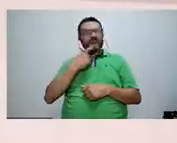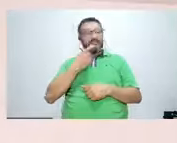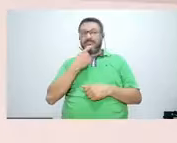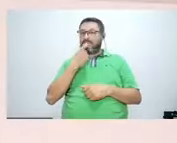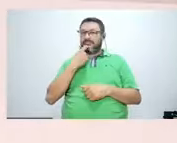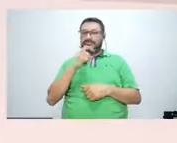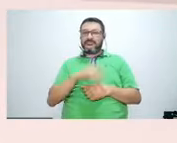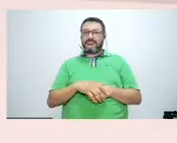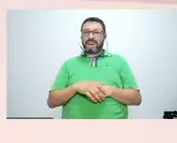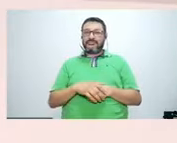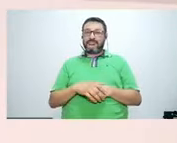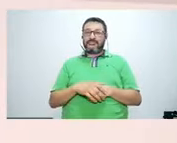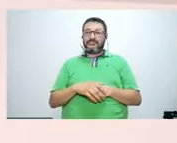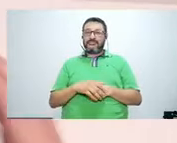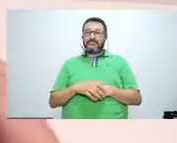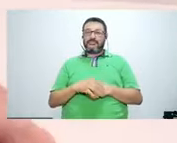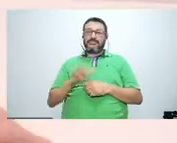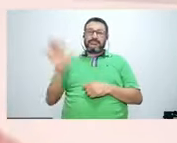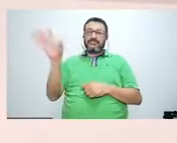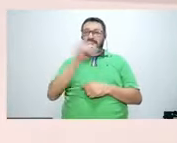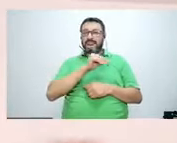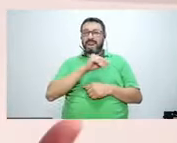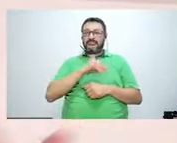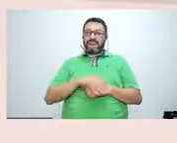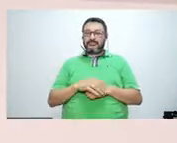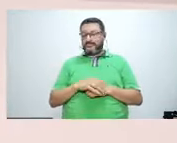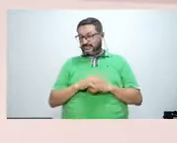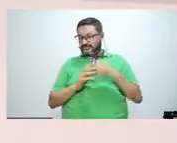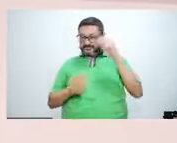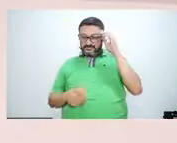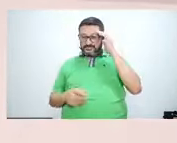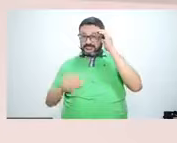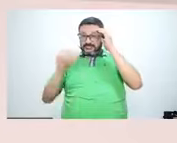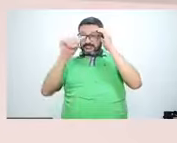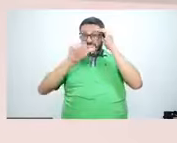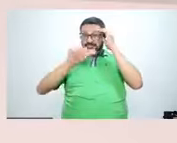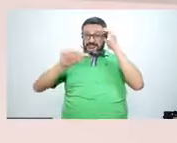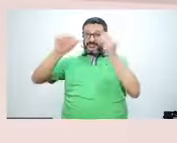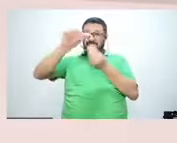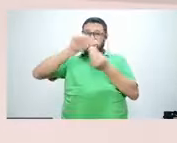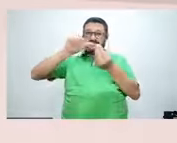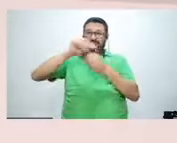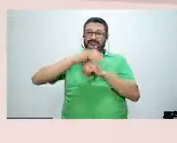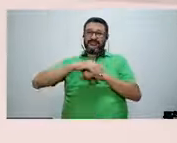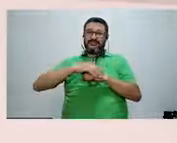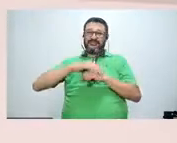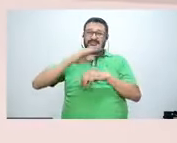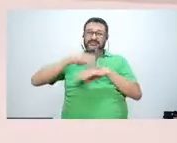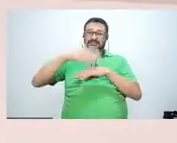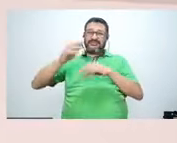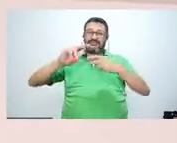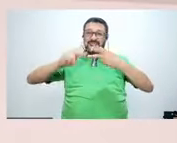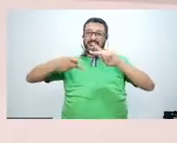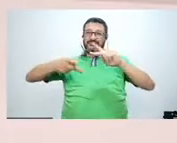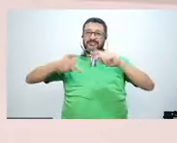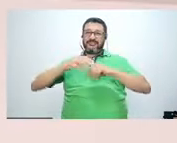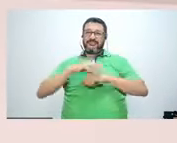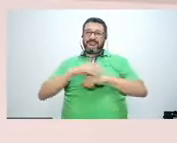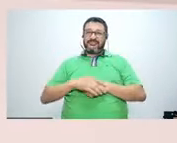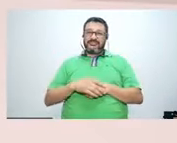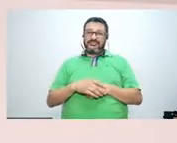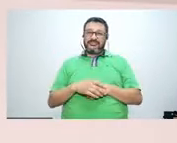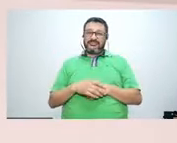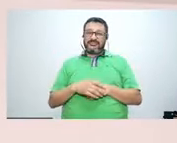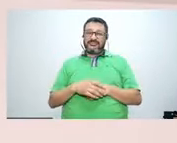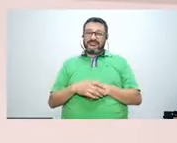crítico para todo gimnasta. Bueno, en femenino, en masculino pasa al revés. Ellos, mientras más edad,